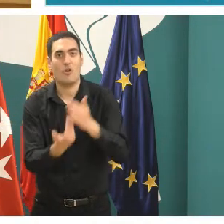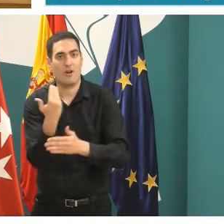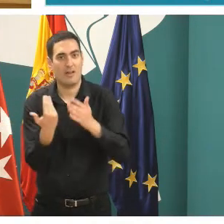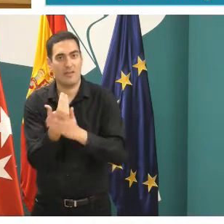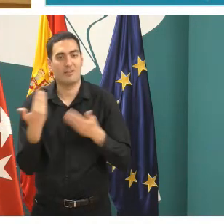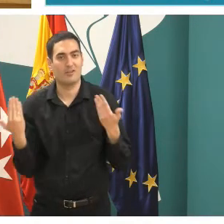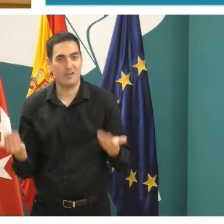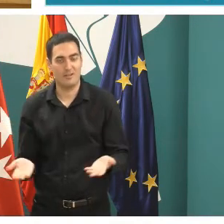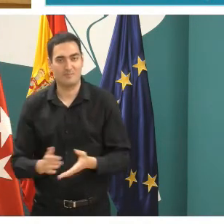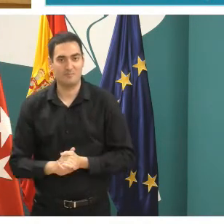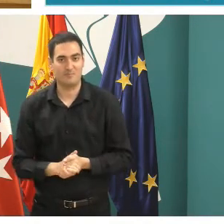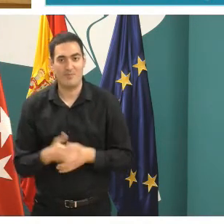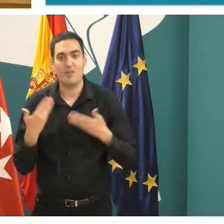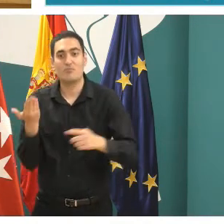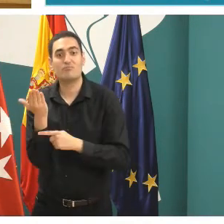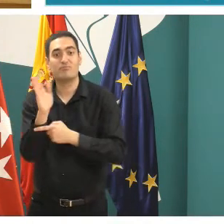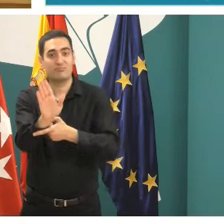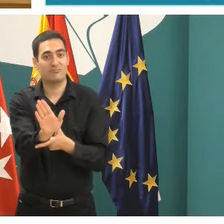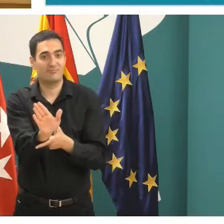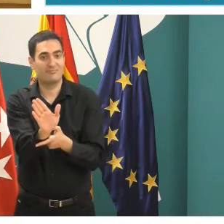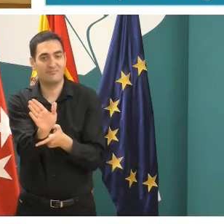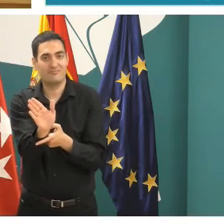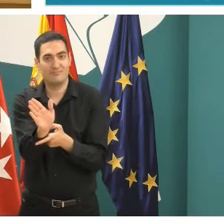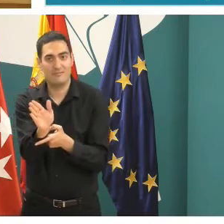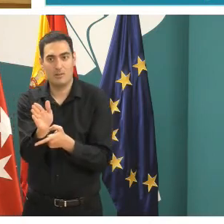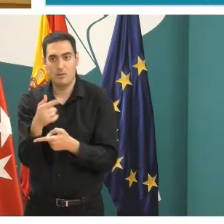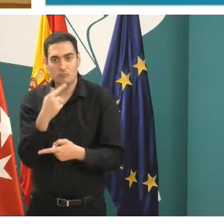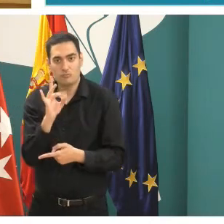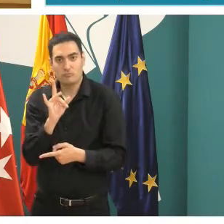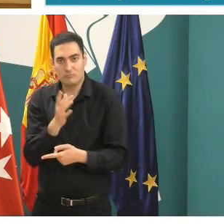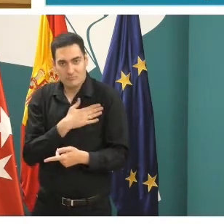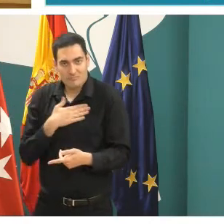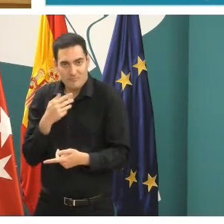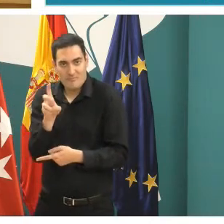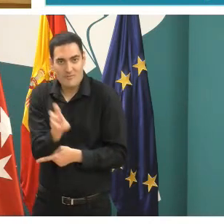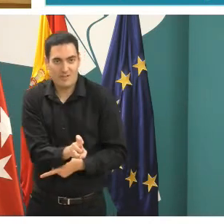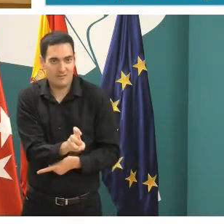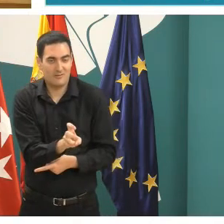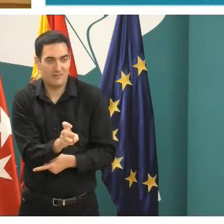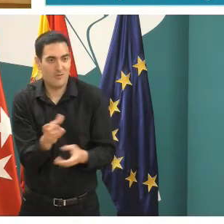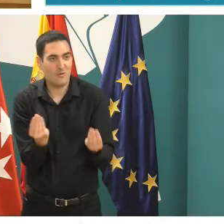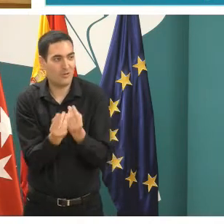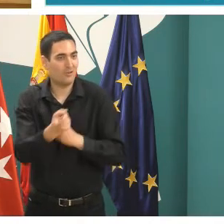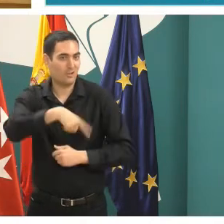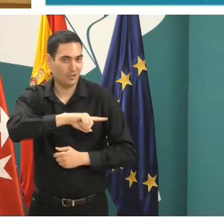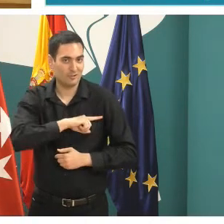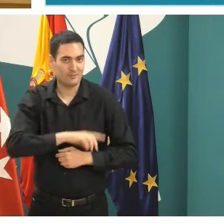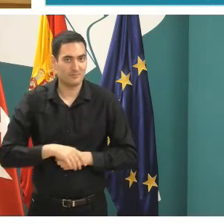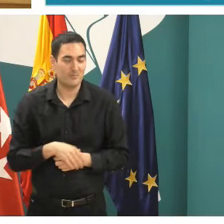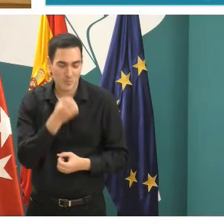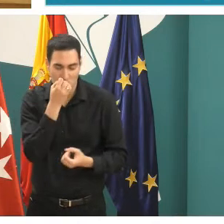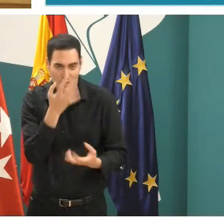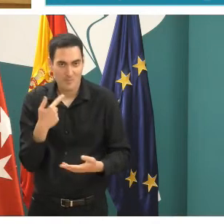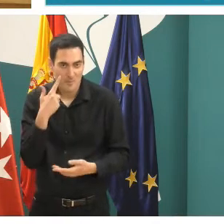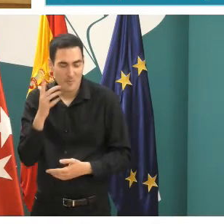Entonces, cuando le hicimos la propuesta, se mostraron muy dispuestos a venir con nosotros y bueno, pues